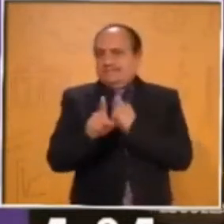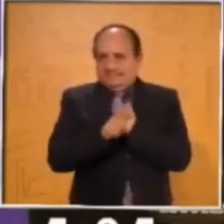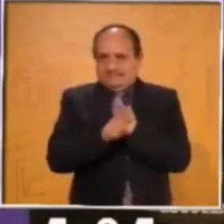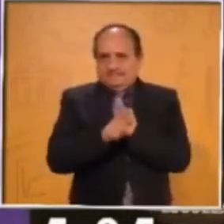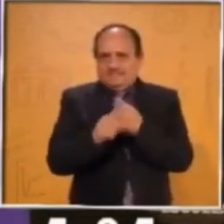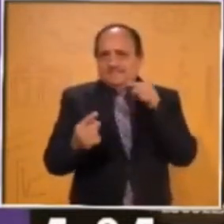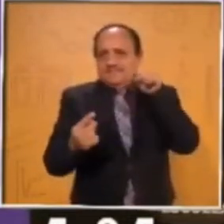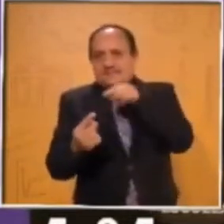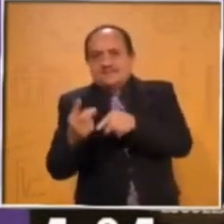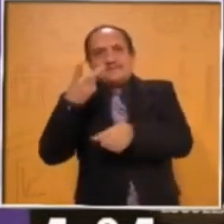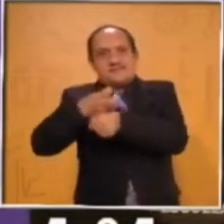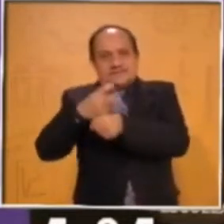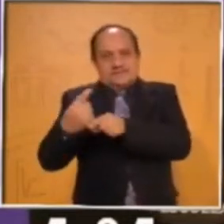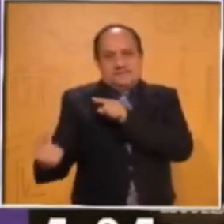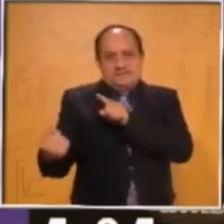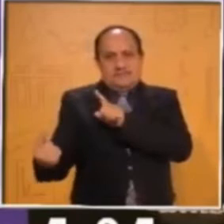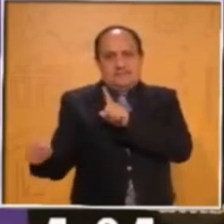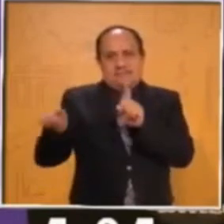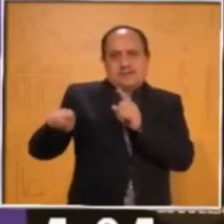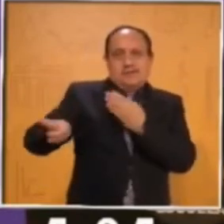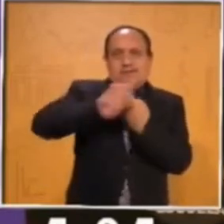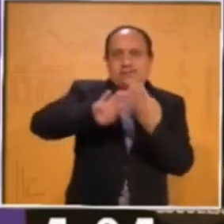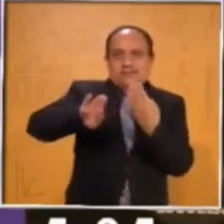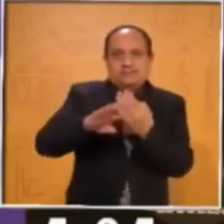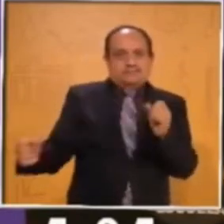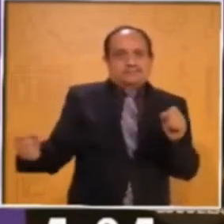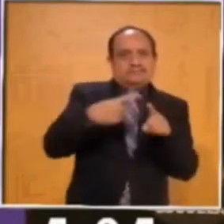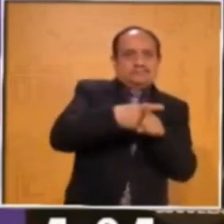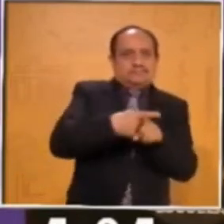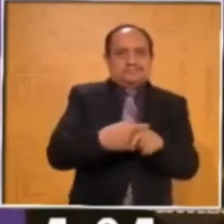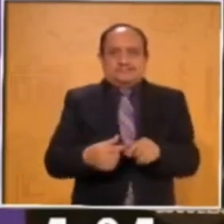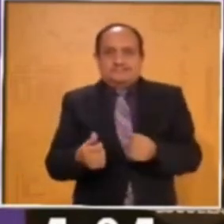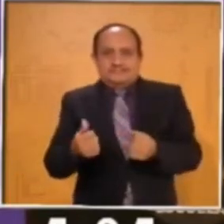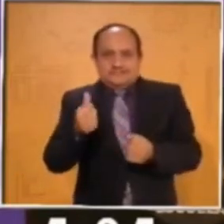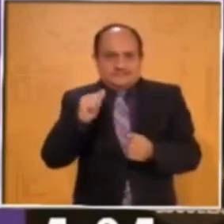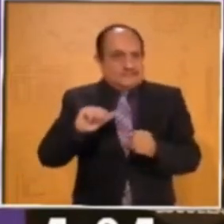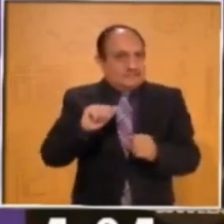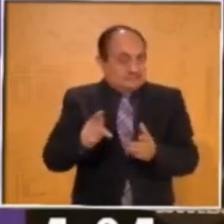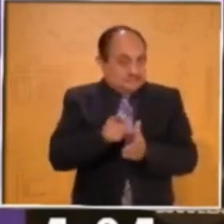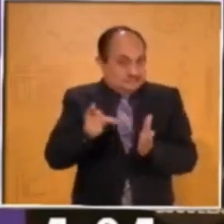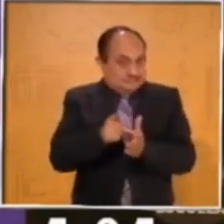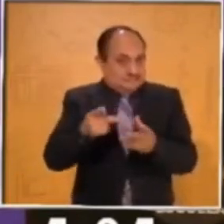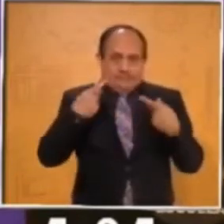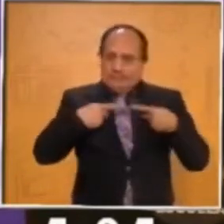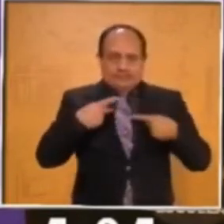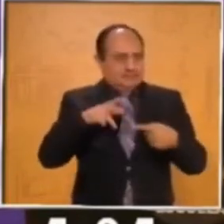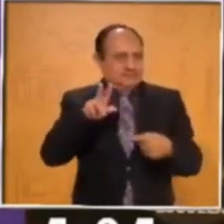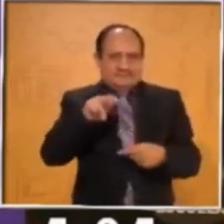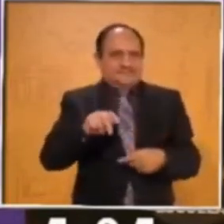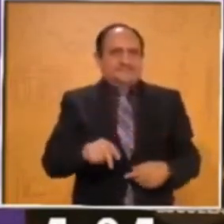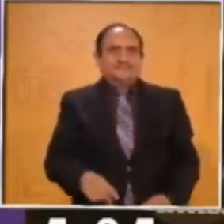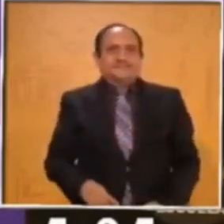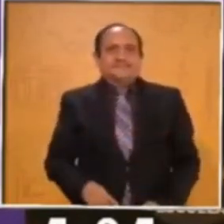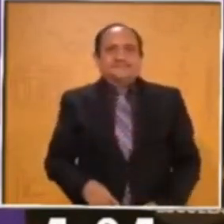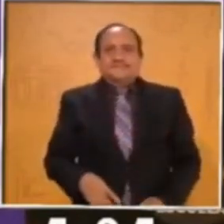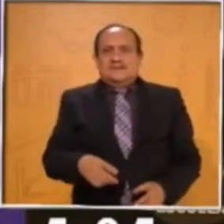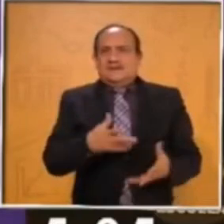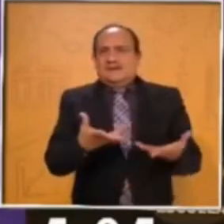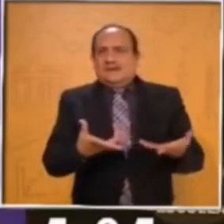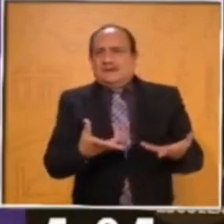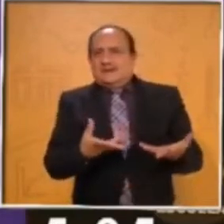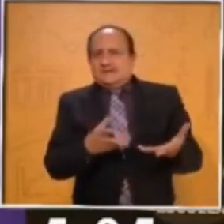todo lo que está en contra de nuestros protagonistas y no siempre, repito, es una persona, ¿sí? Se les debe de dar